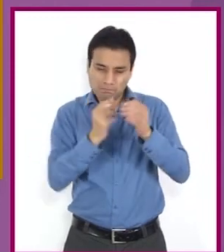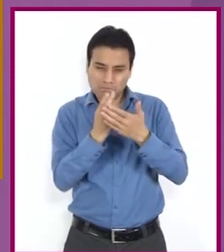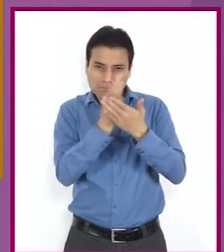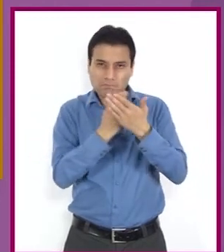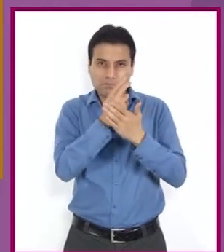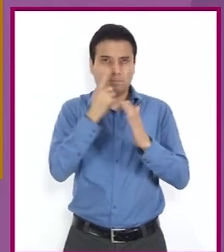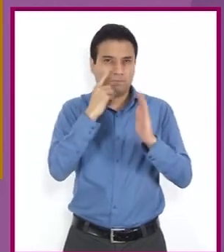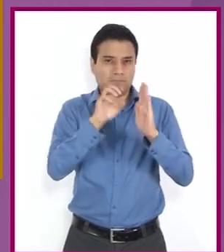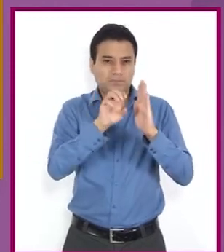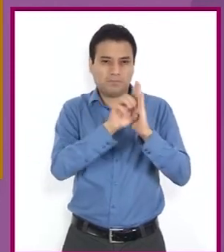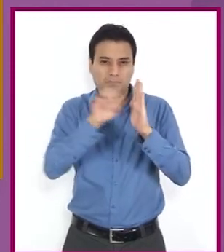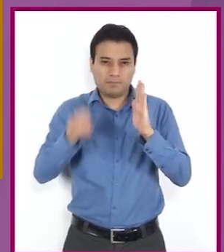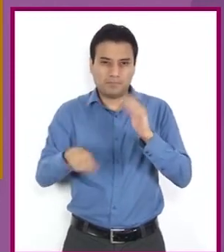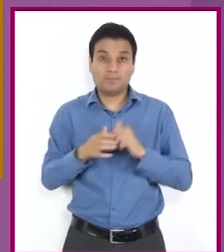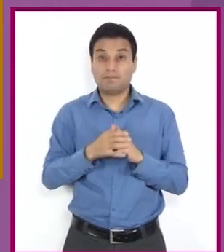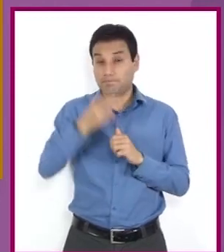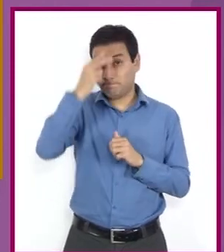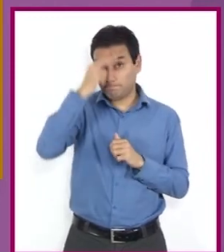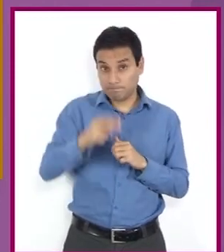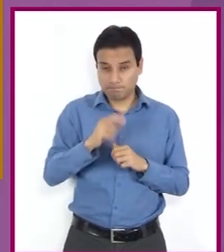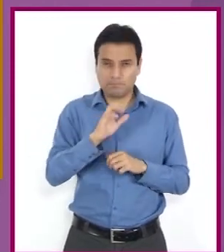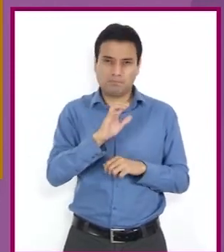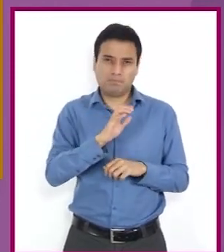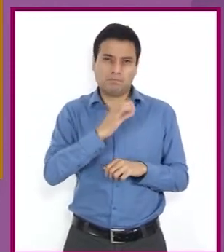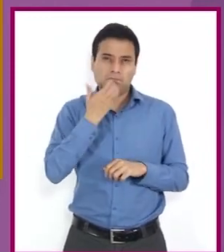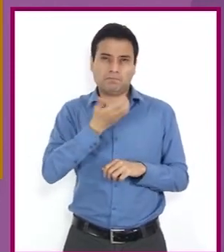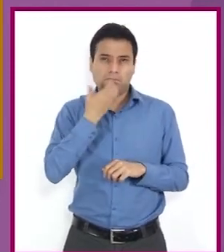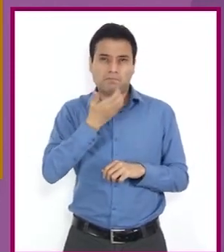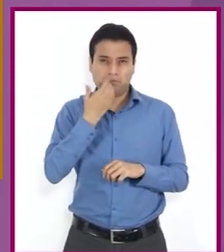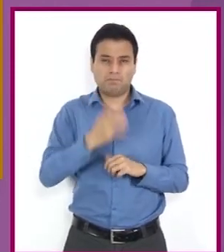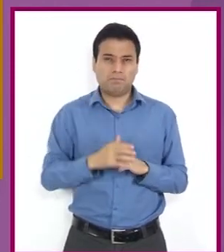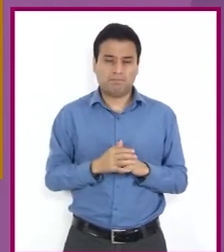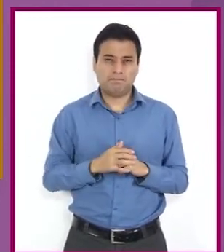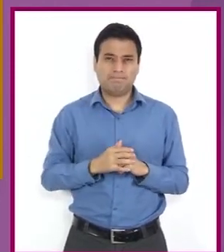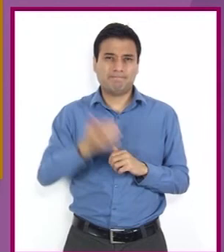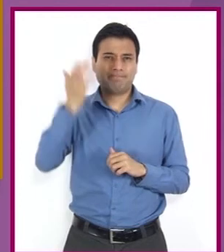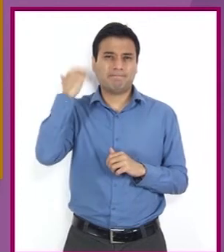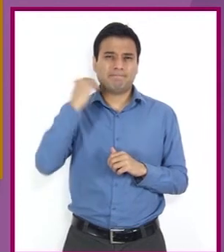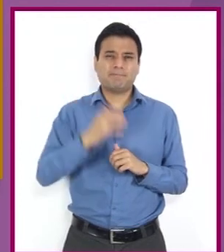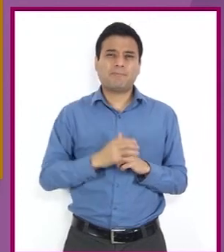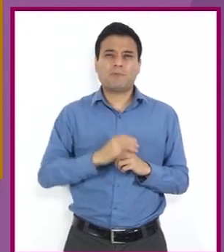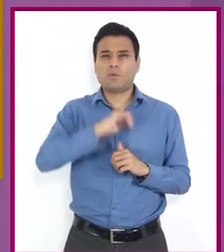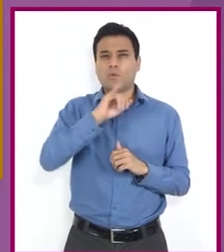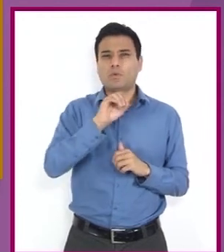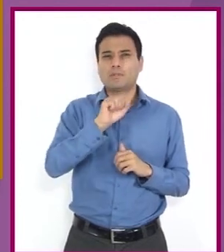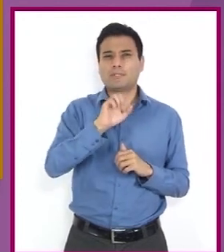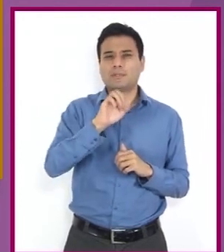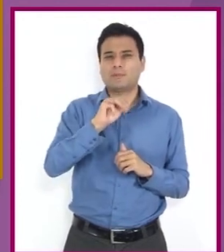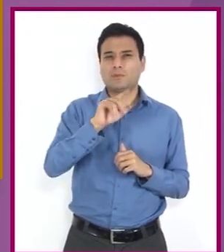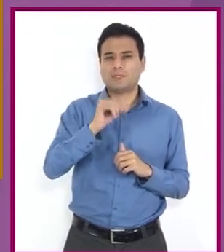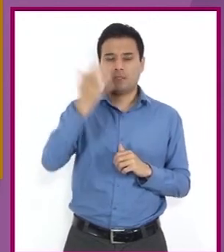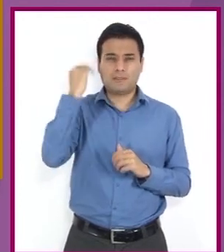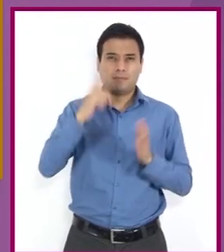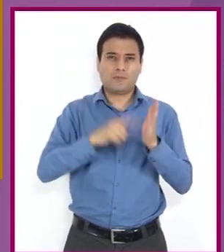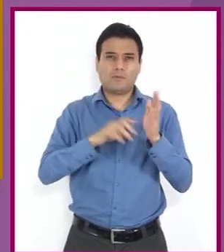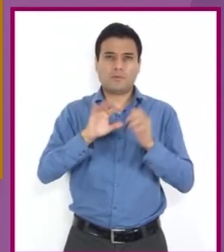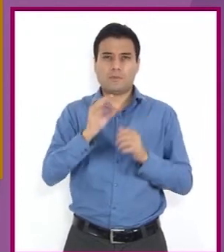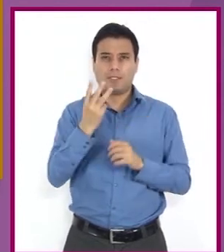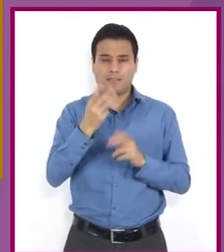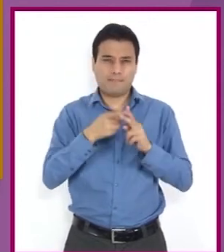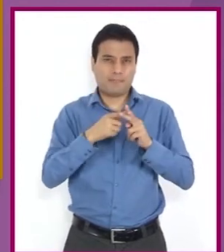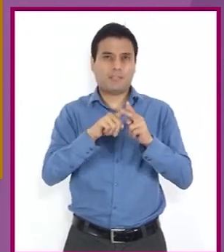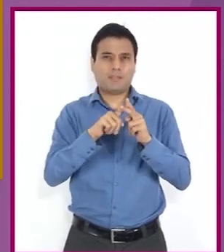el fotomontaje. José G. Cruz lo inició con sus historietas en 1943,